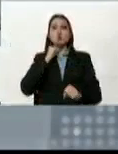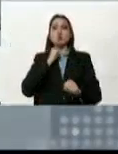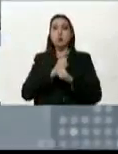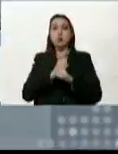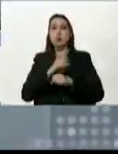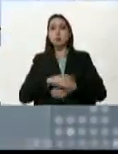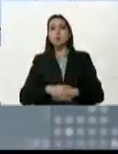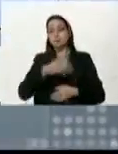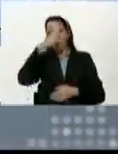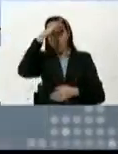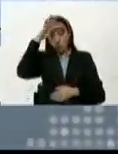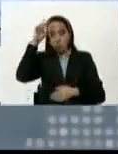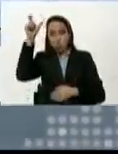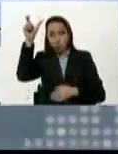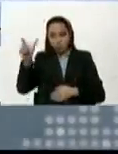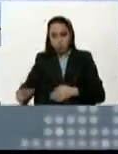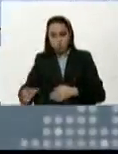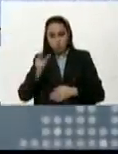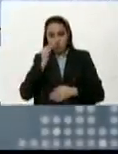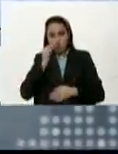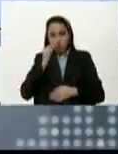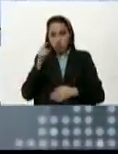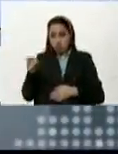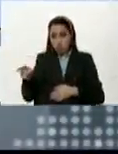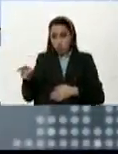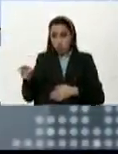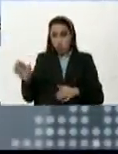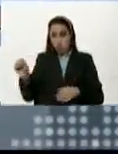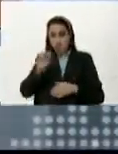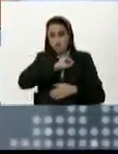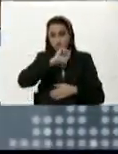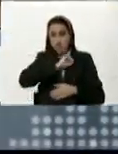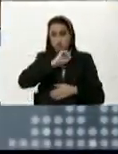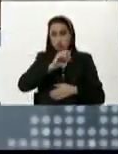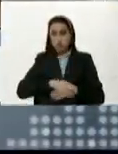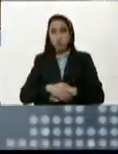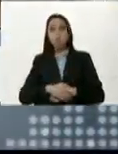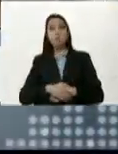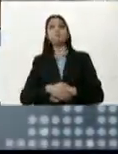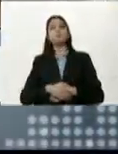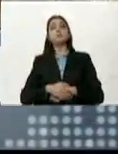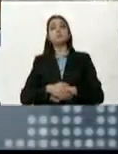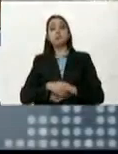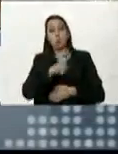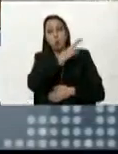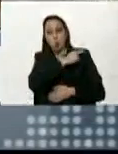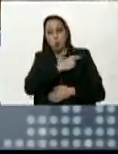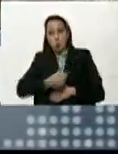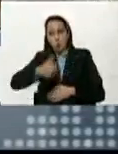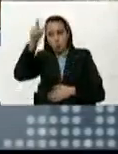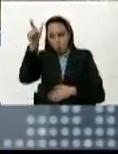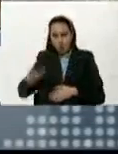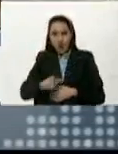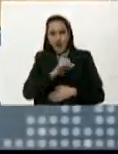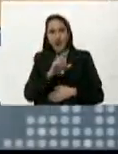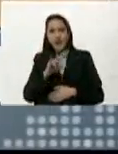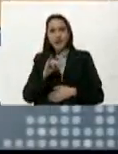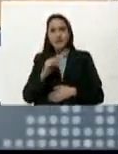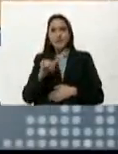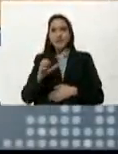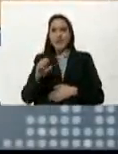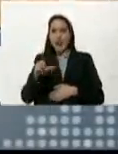diosdado cabello rondón querido camarada coronel ramón carrizales